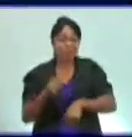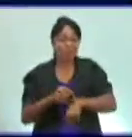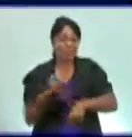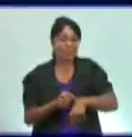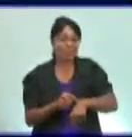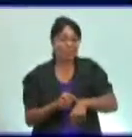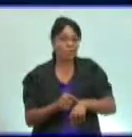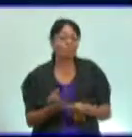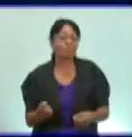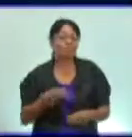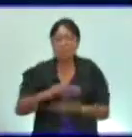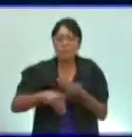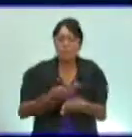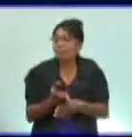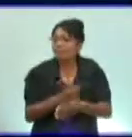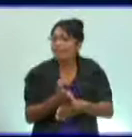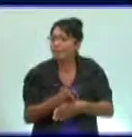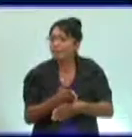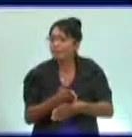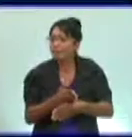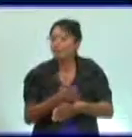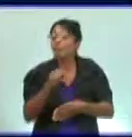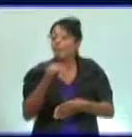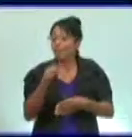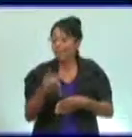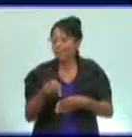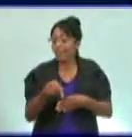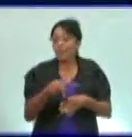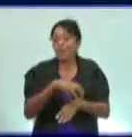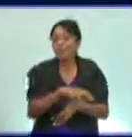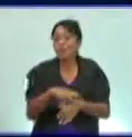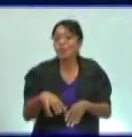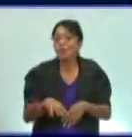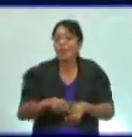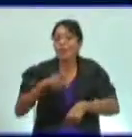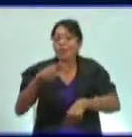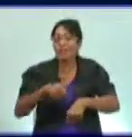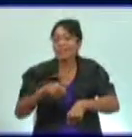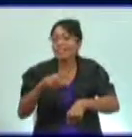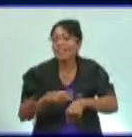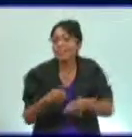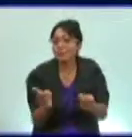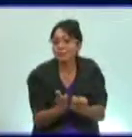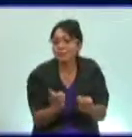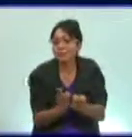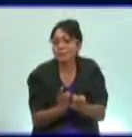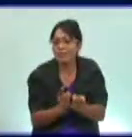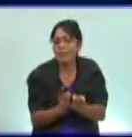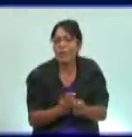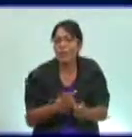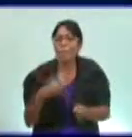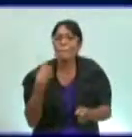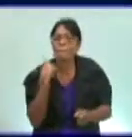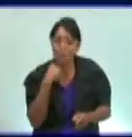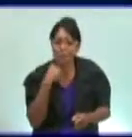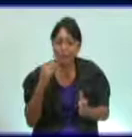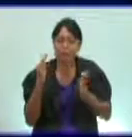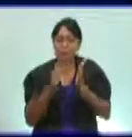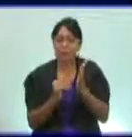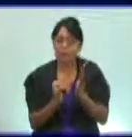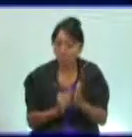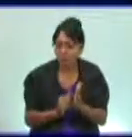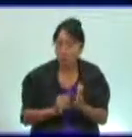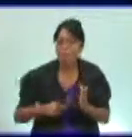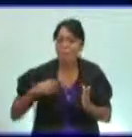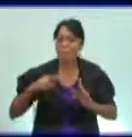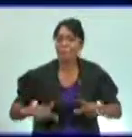cíclicos o periódicos quiere decir que esto ocurre en un tiempo determinado y que se repite anualmente, mensualmente. Estos son